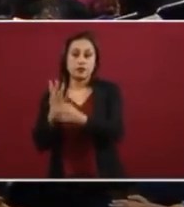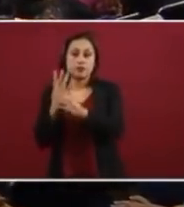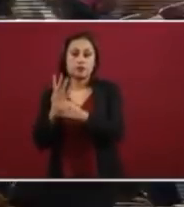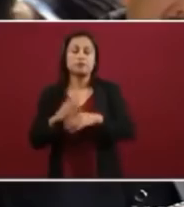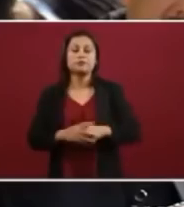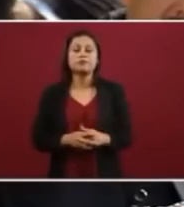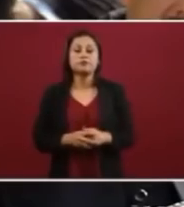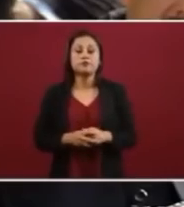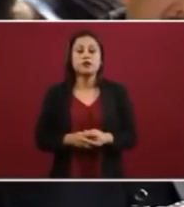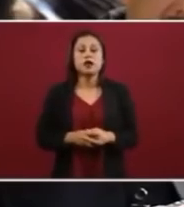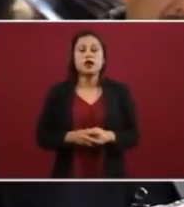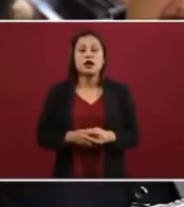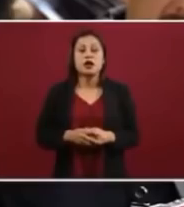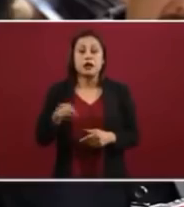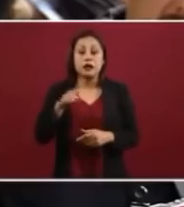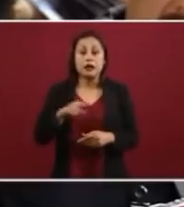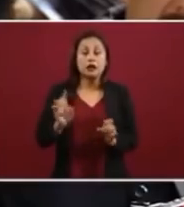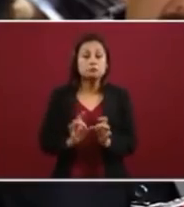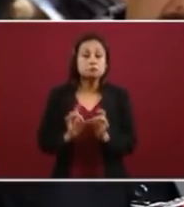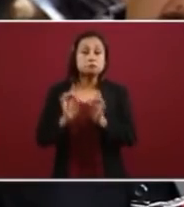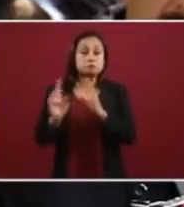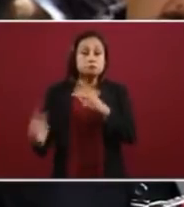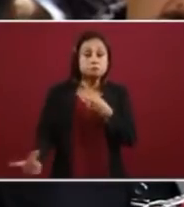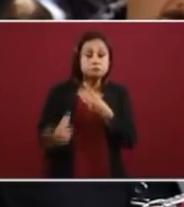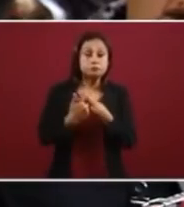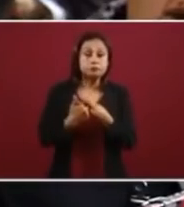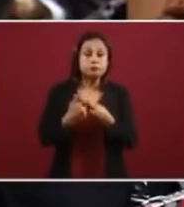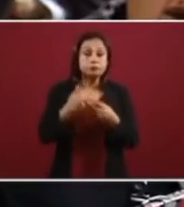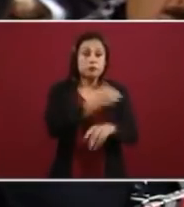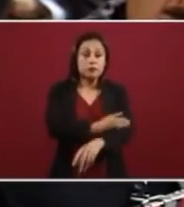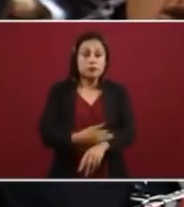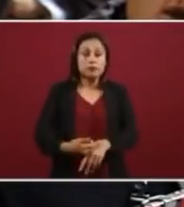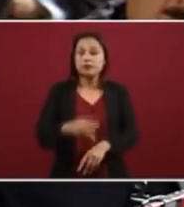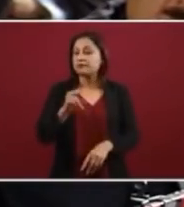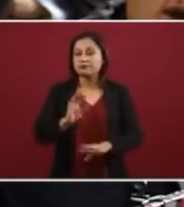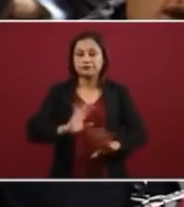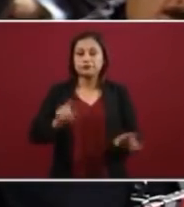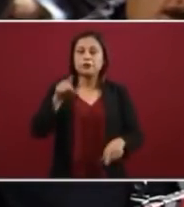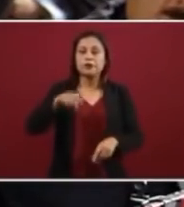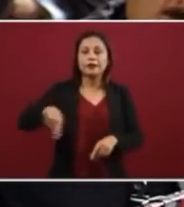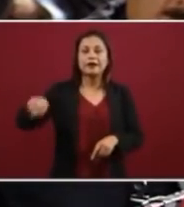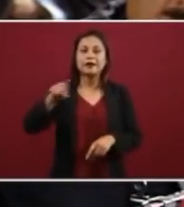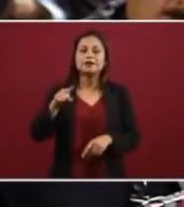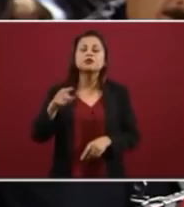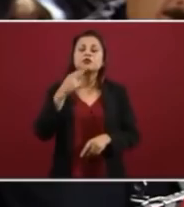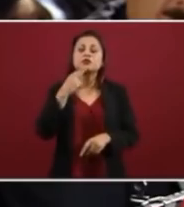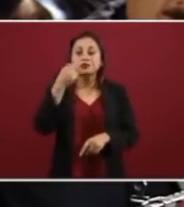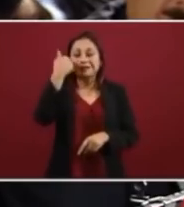un mensaje. Esa fue la declaración del día de ayer. Y la pregunta sería, por supuesto,